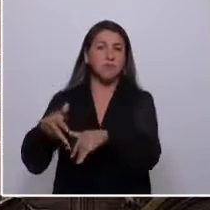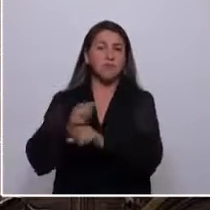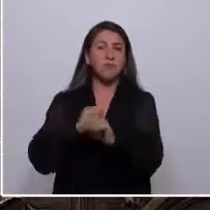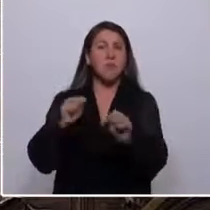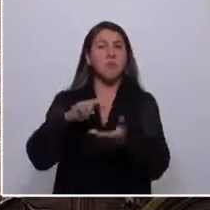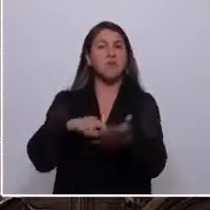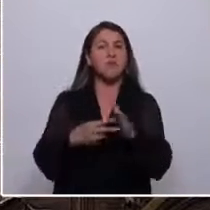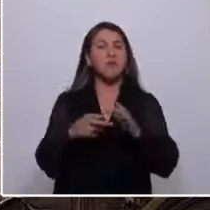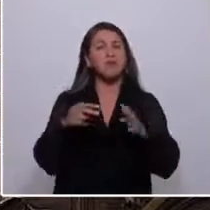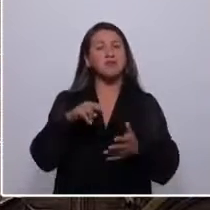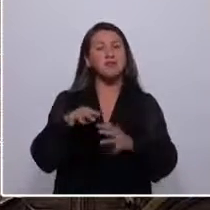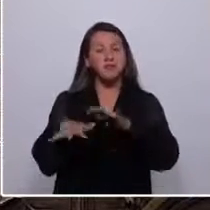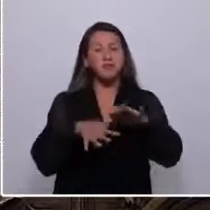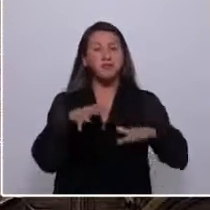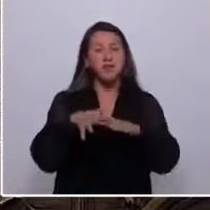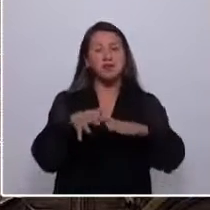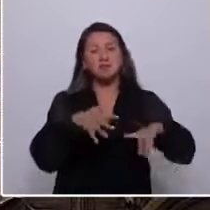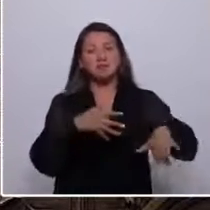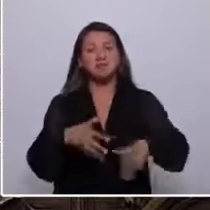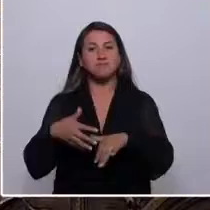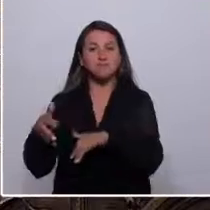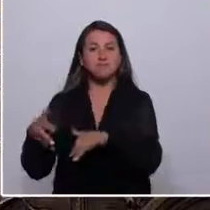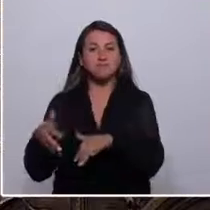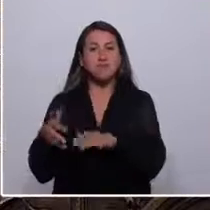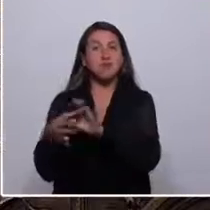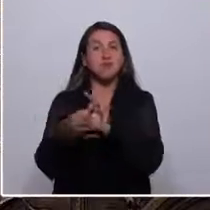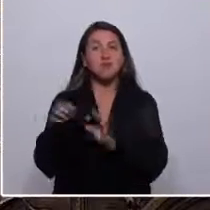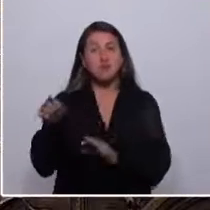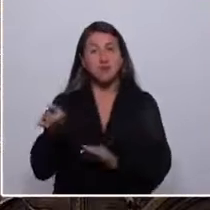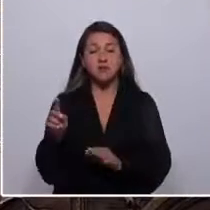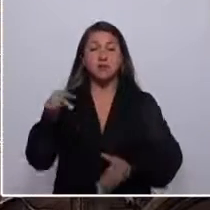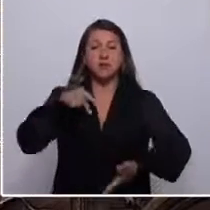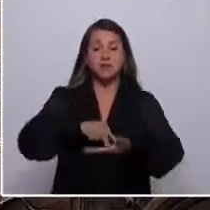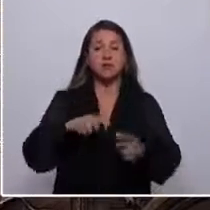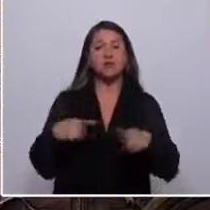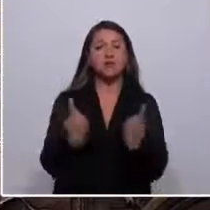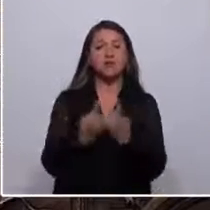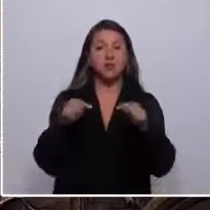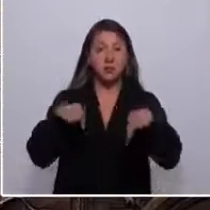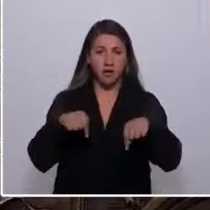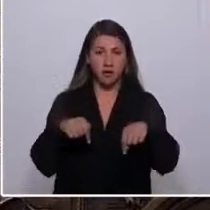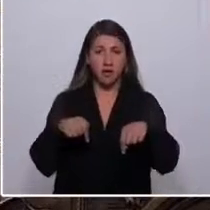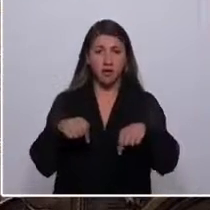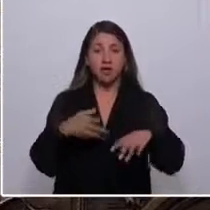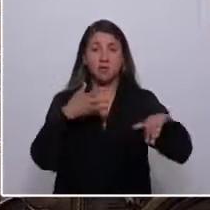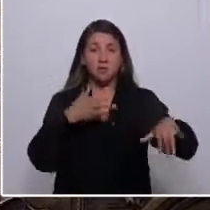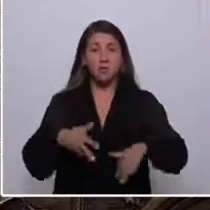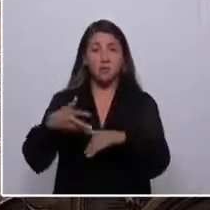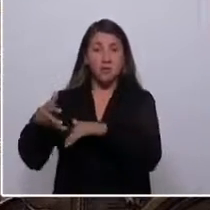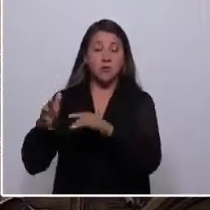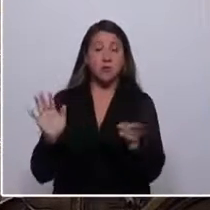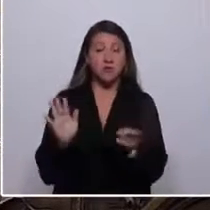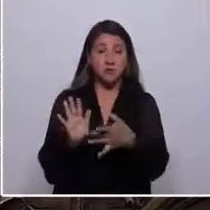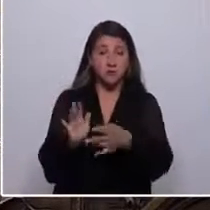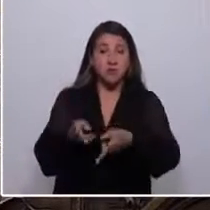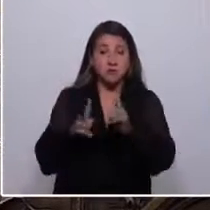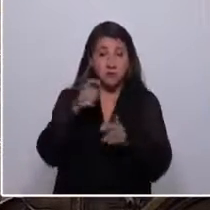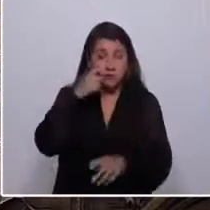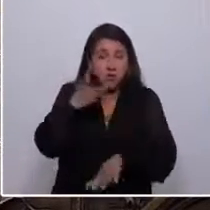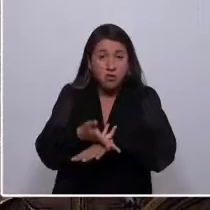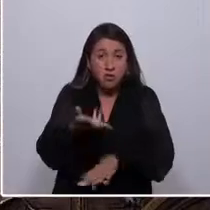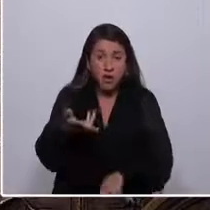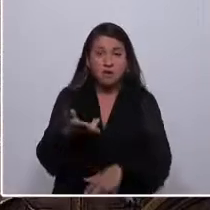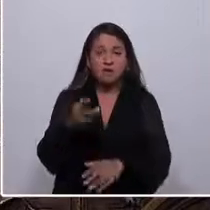querido ensuciar, es el que hoy nos tiene a todas y todos acá. Pero el estallido social no estuvo exento de violación a los derechos humanos. Hemos